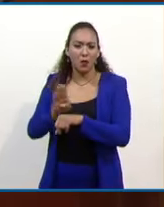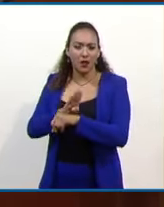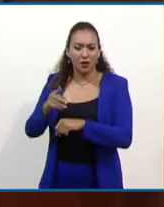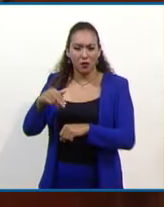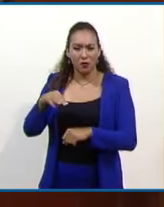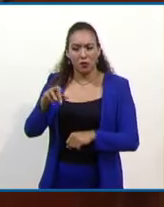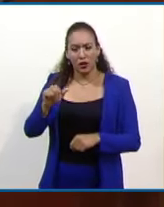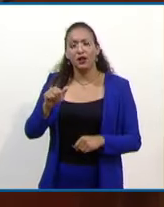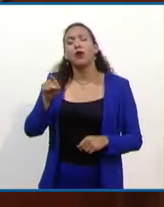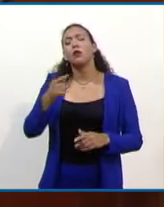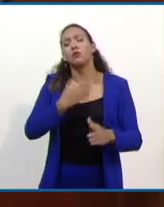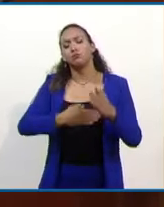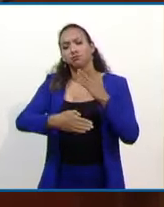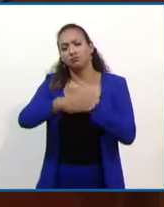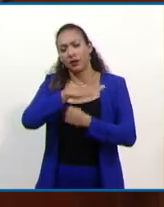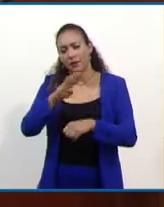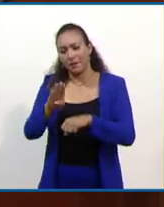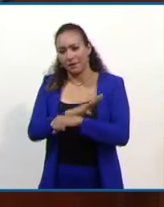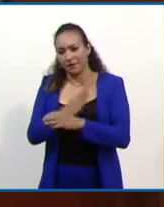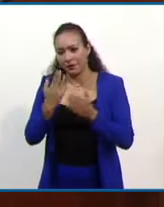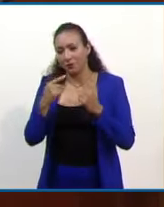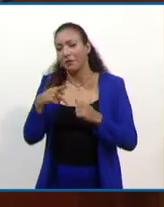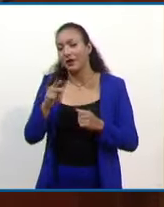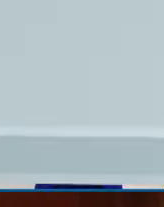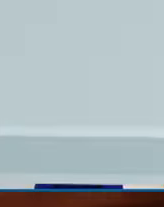entonces candidata presidencial Claudia Sheinbaum.